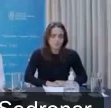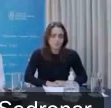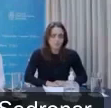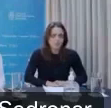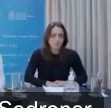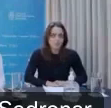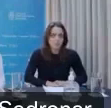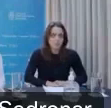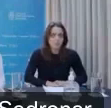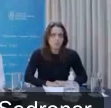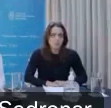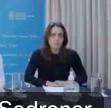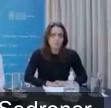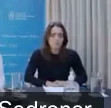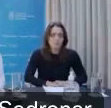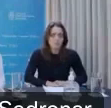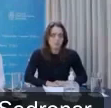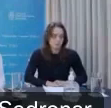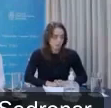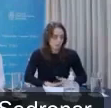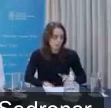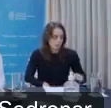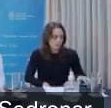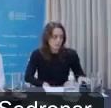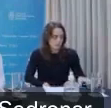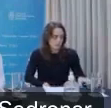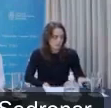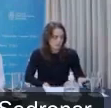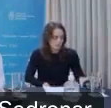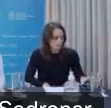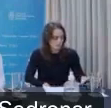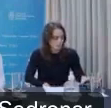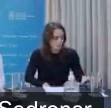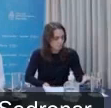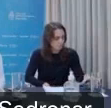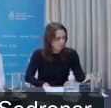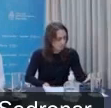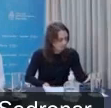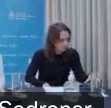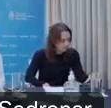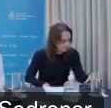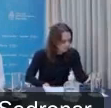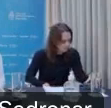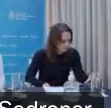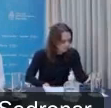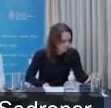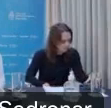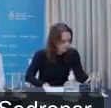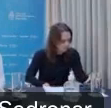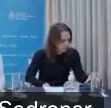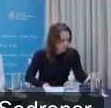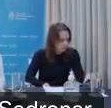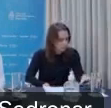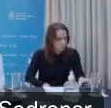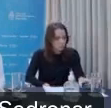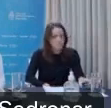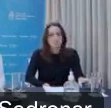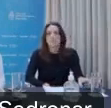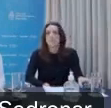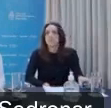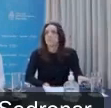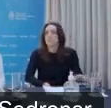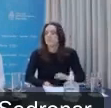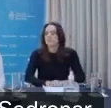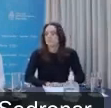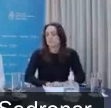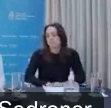administración, si hay un policonsumo o una sola sustancia. En nuestro país hay una